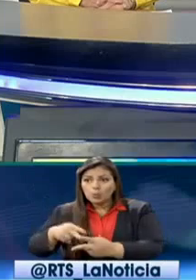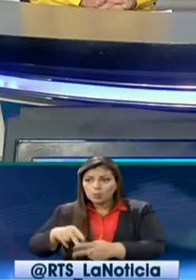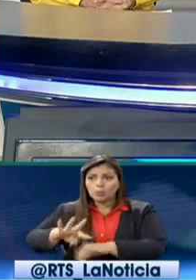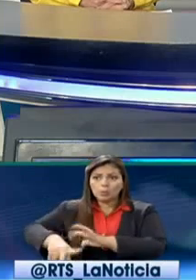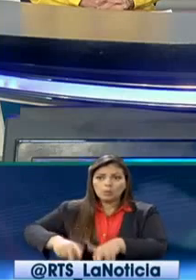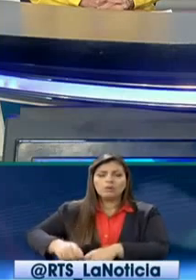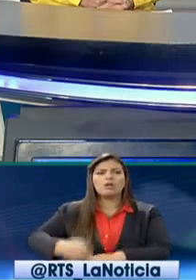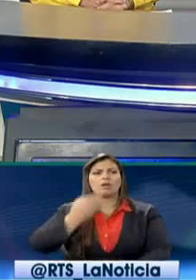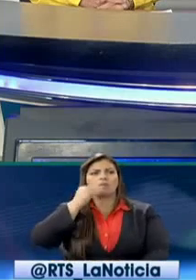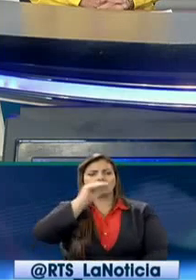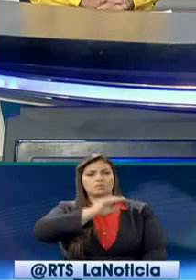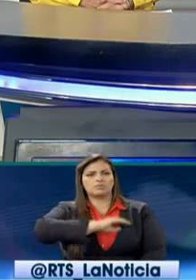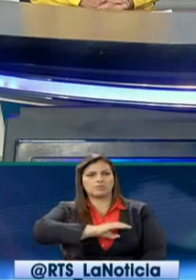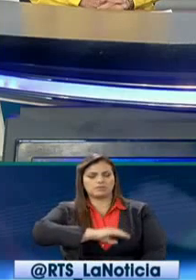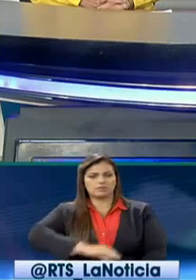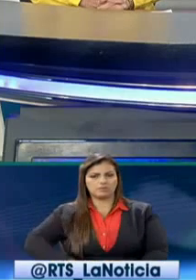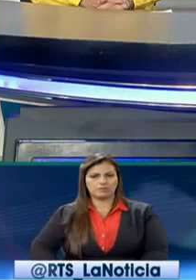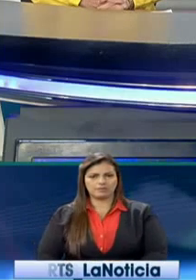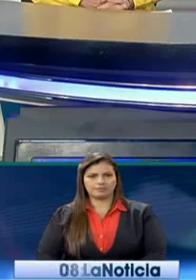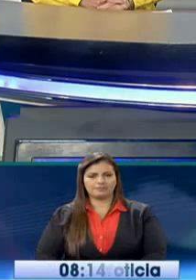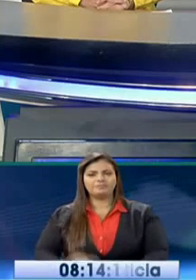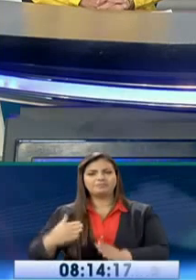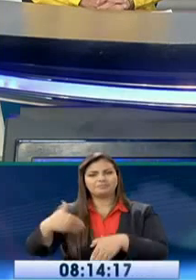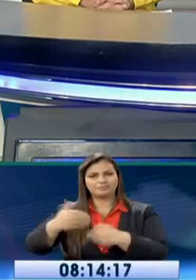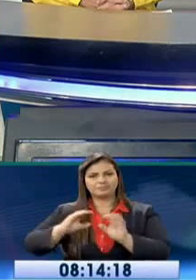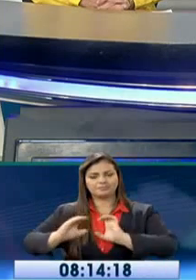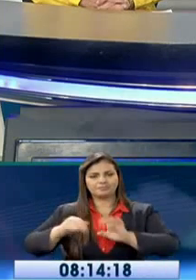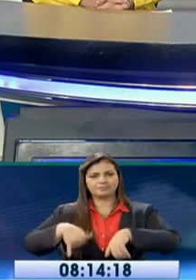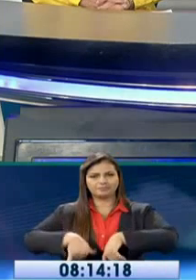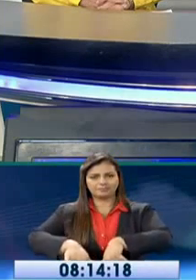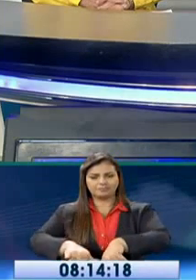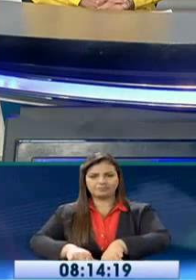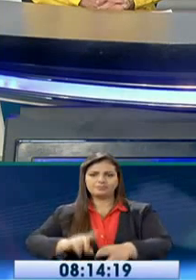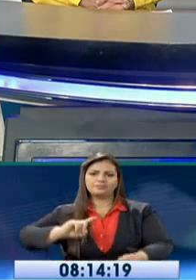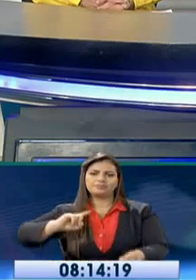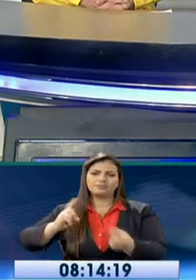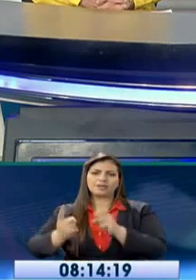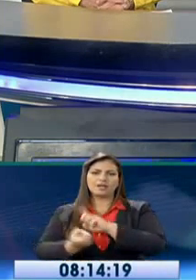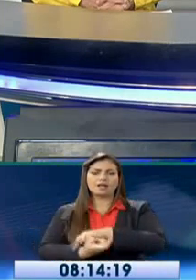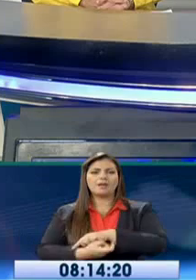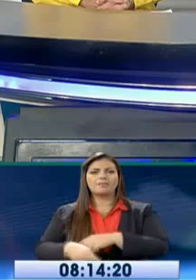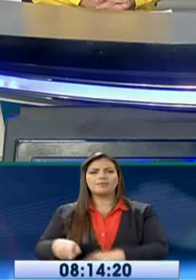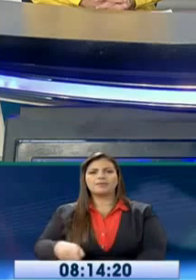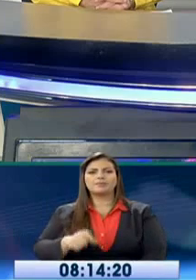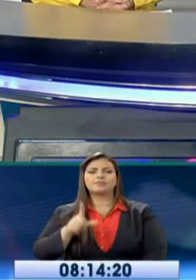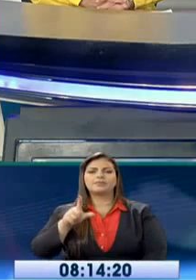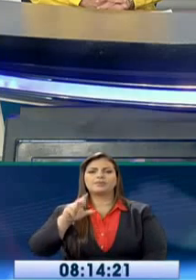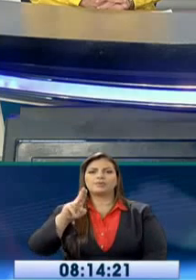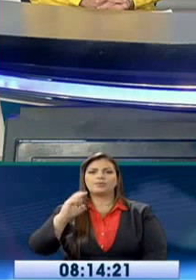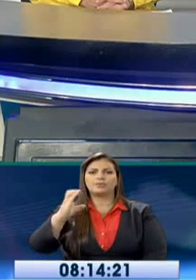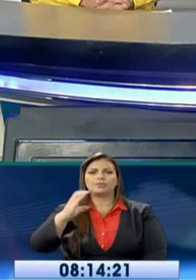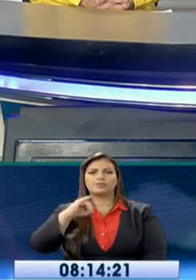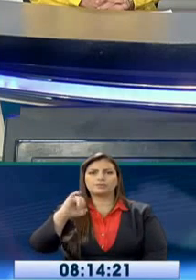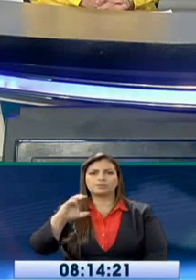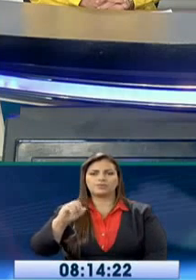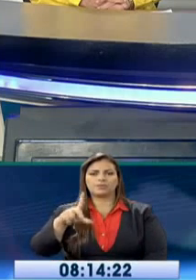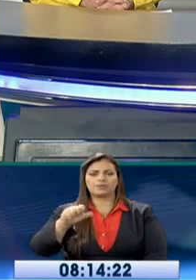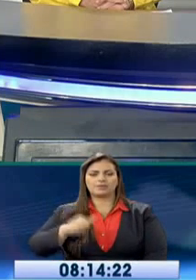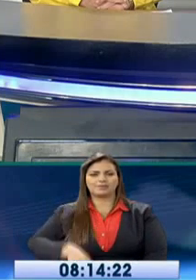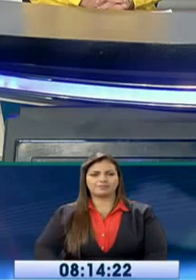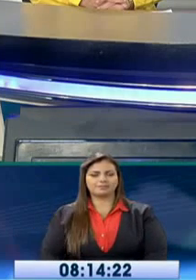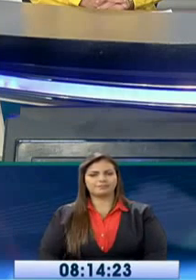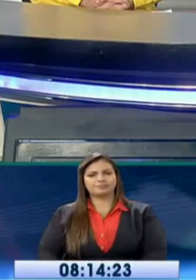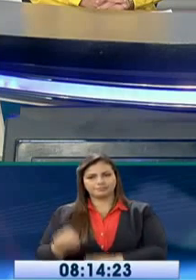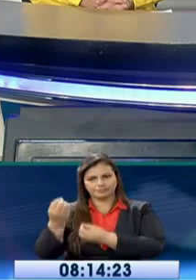contigo. Ahora nos vamos con... Buenos días. Así es, Luxiola, tu reporte, ¿desde dónde te encuentras? Pues estamos en la